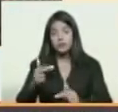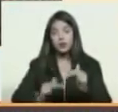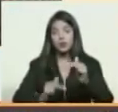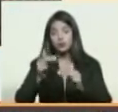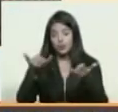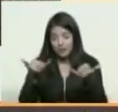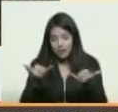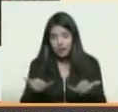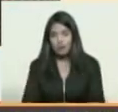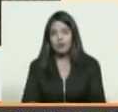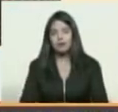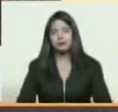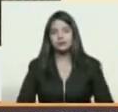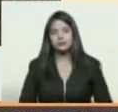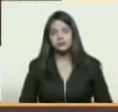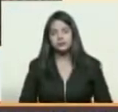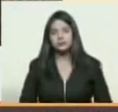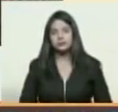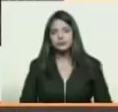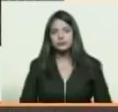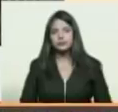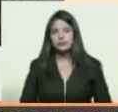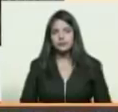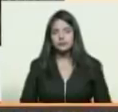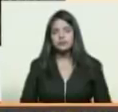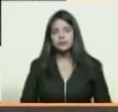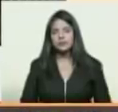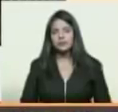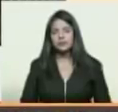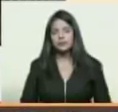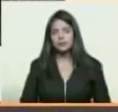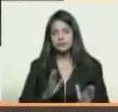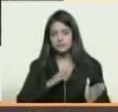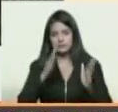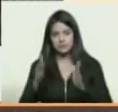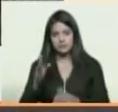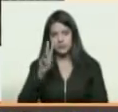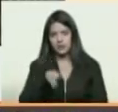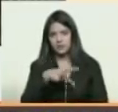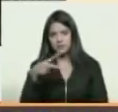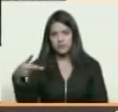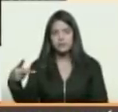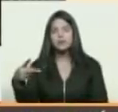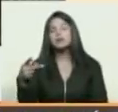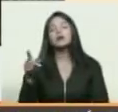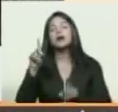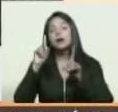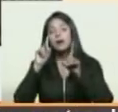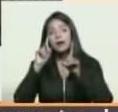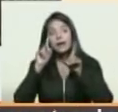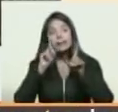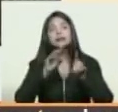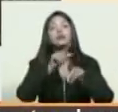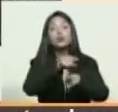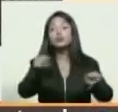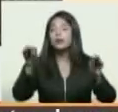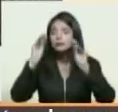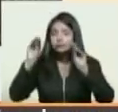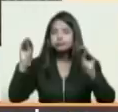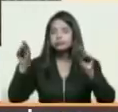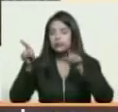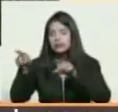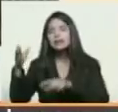ahora. Cierro esta disertación con la siguiente frase: enseñen y tendrán quien